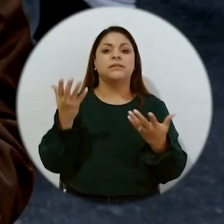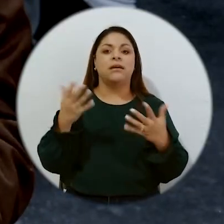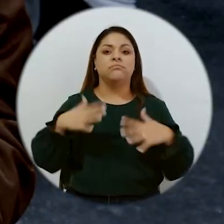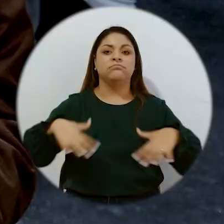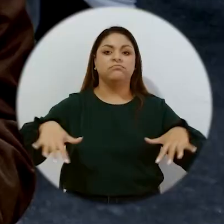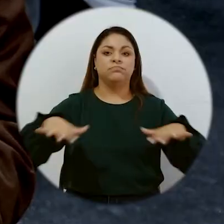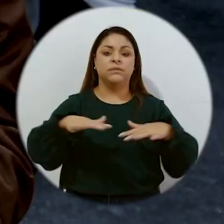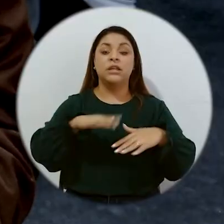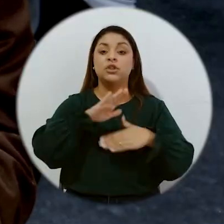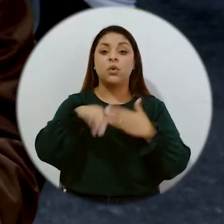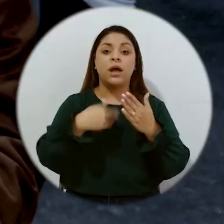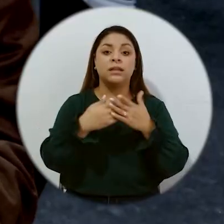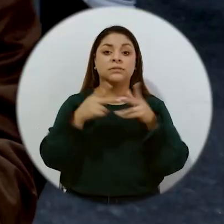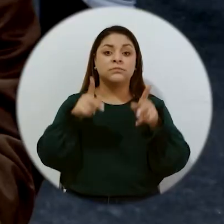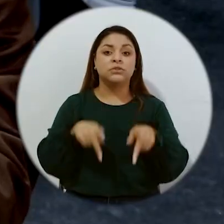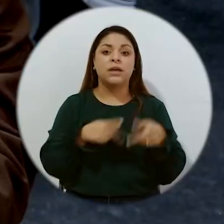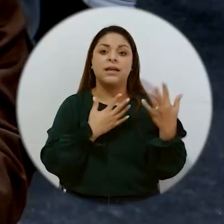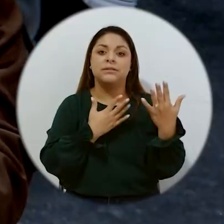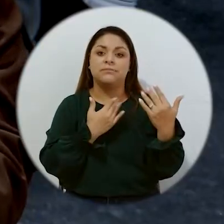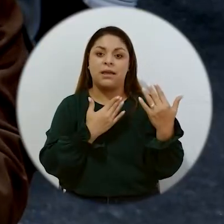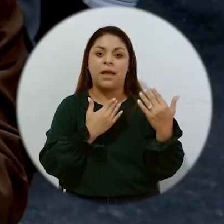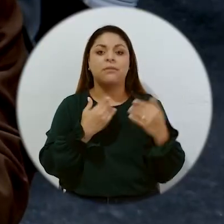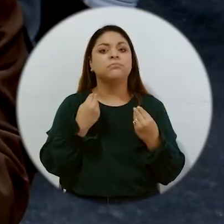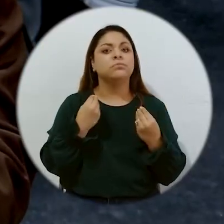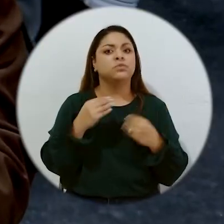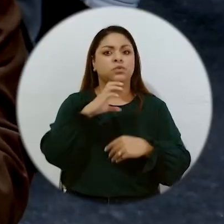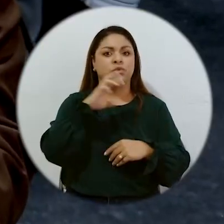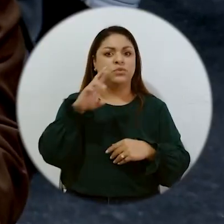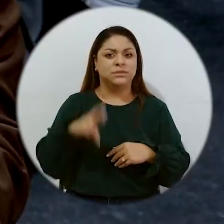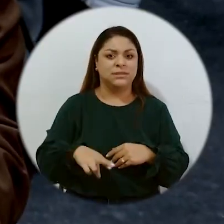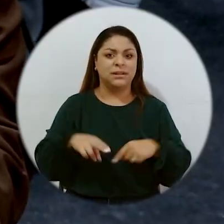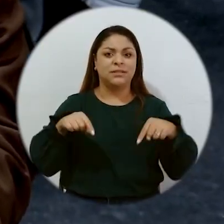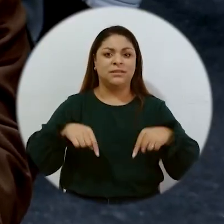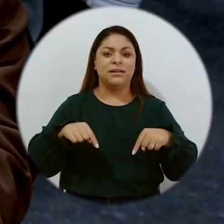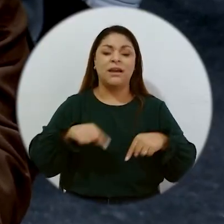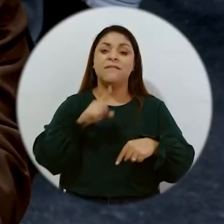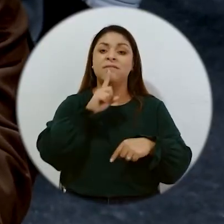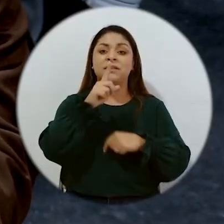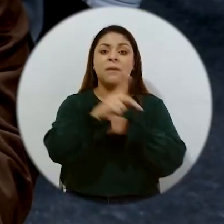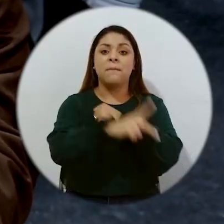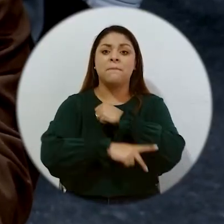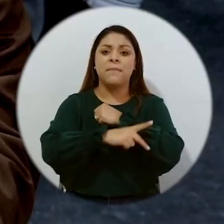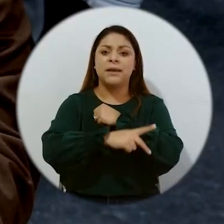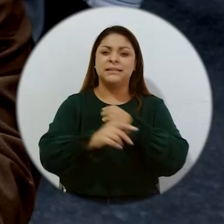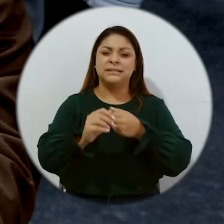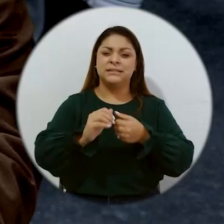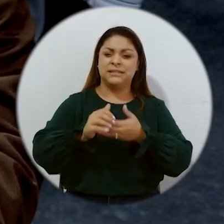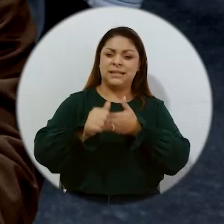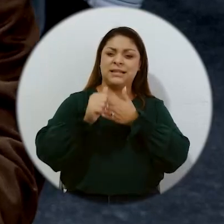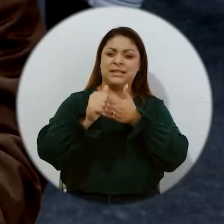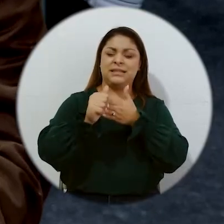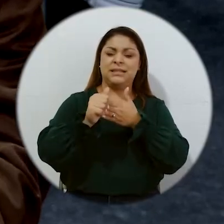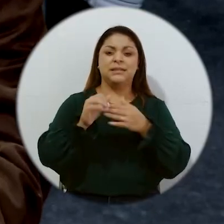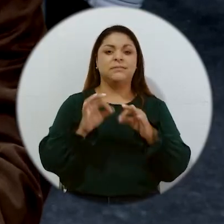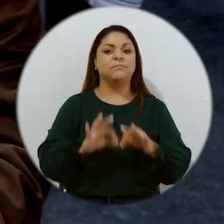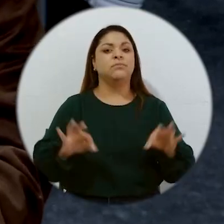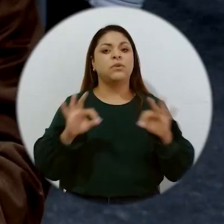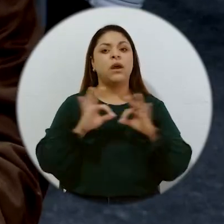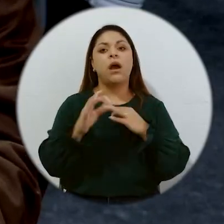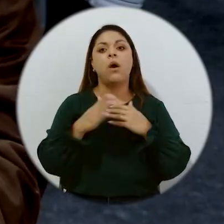mundo se espera mucho de Costa Rica. Es un país que ha tomado un liderazgo importante a pesar